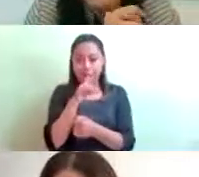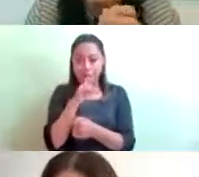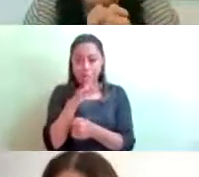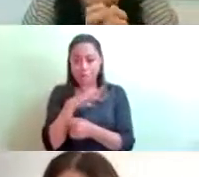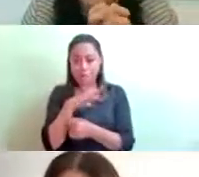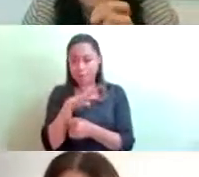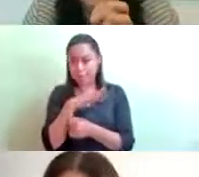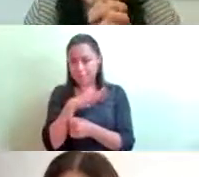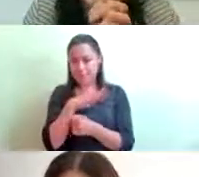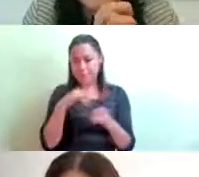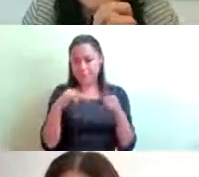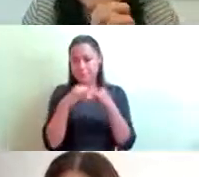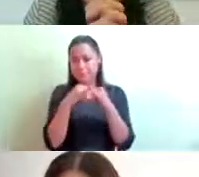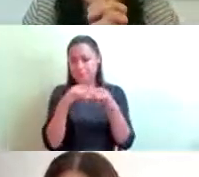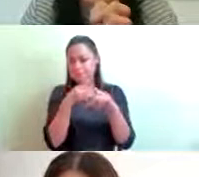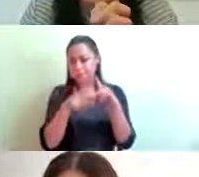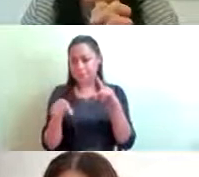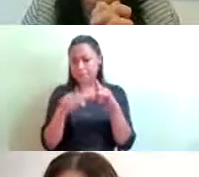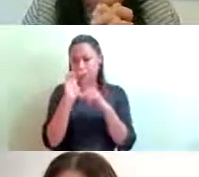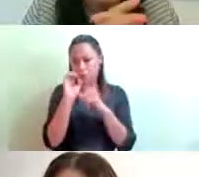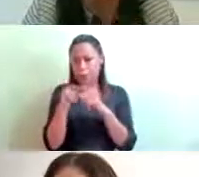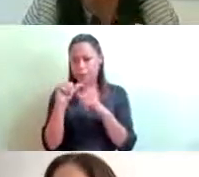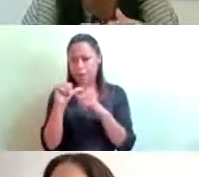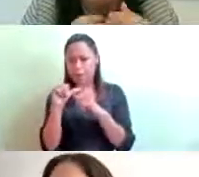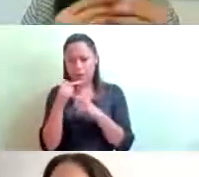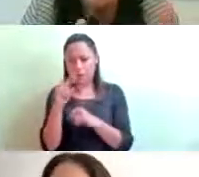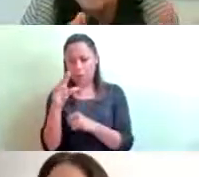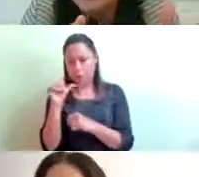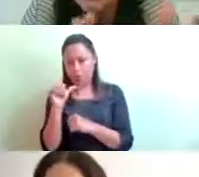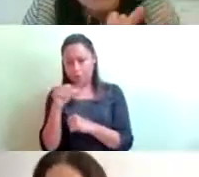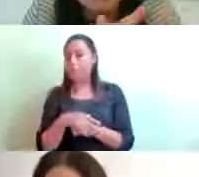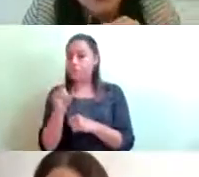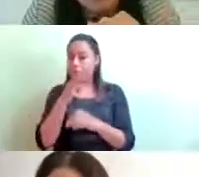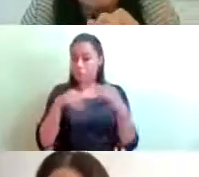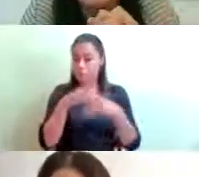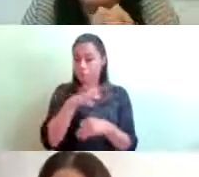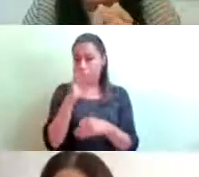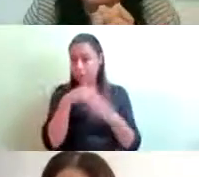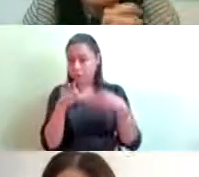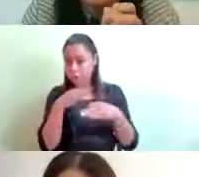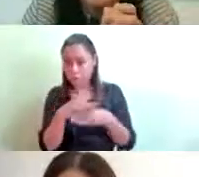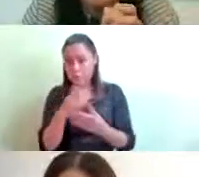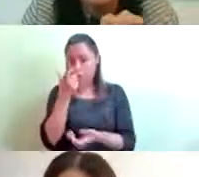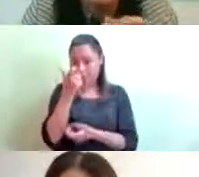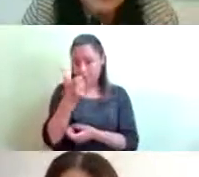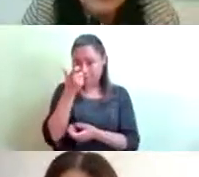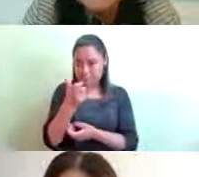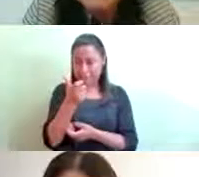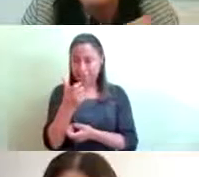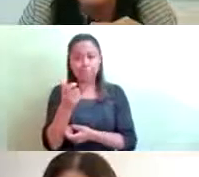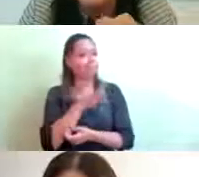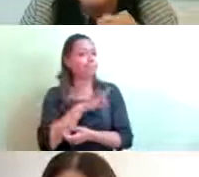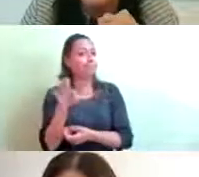la institución nacional que hace estas actividades, pueda tener todo el recurso financiero, pues simple